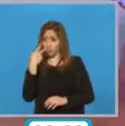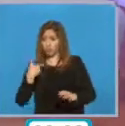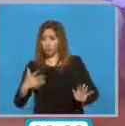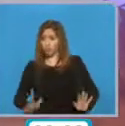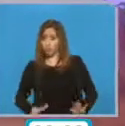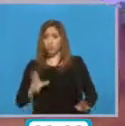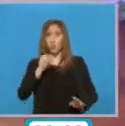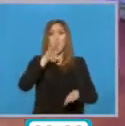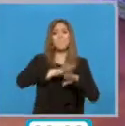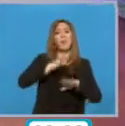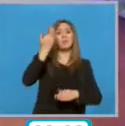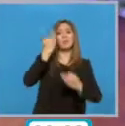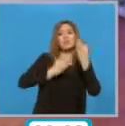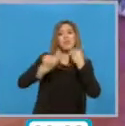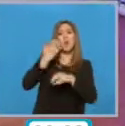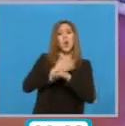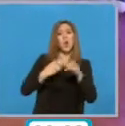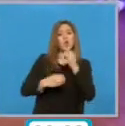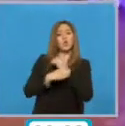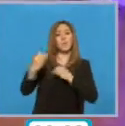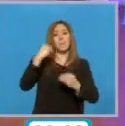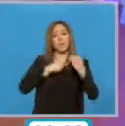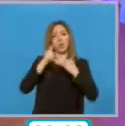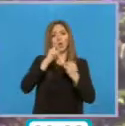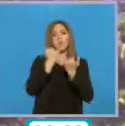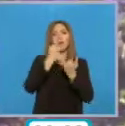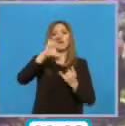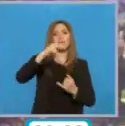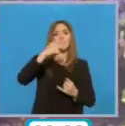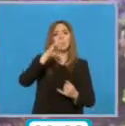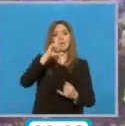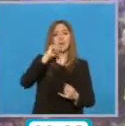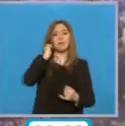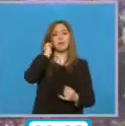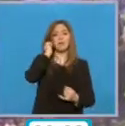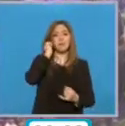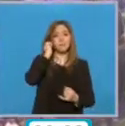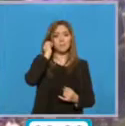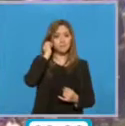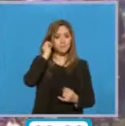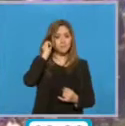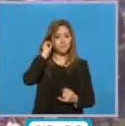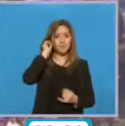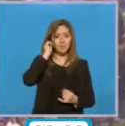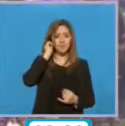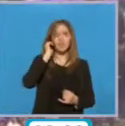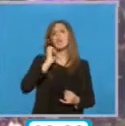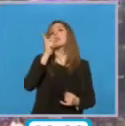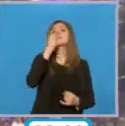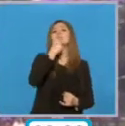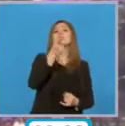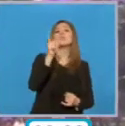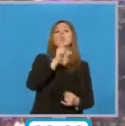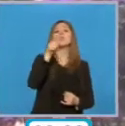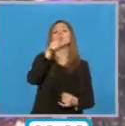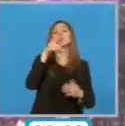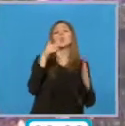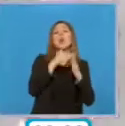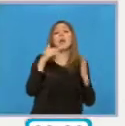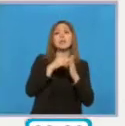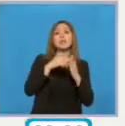ponerte Sí. tanta cosa. Sí, exacto, que siempre dice, igual Chanel también lo decía, siempre que vayas a salir de tu casa, quítate una pieza, ¿no? Entonces